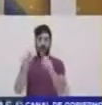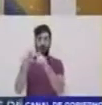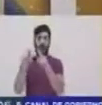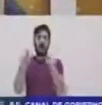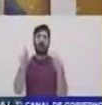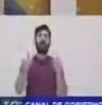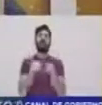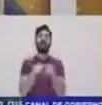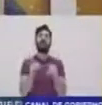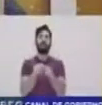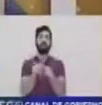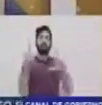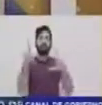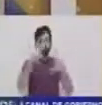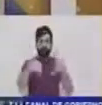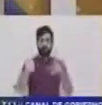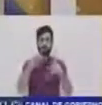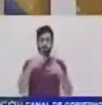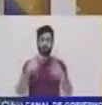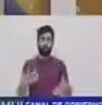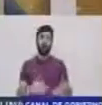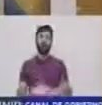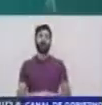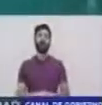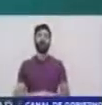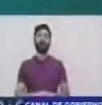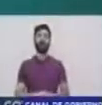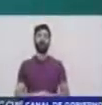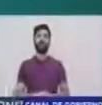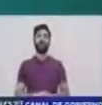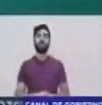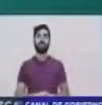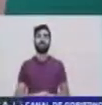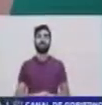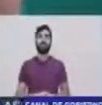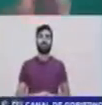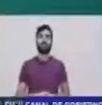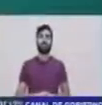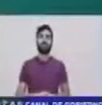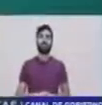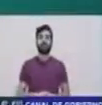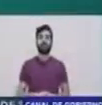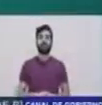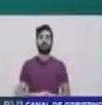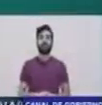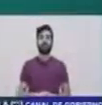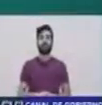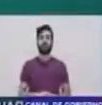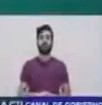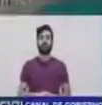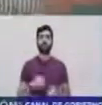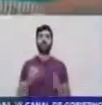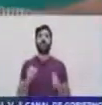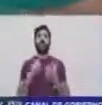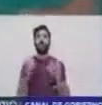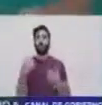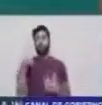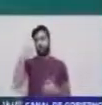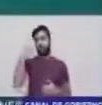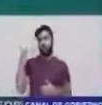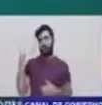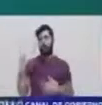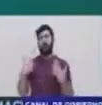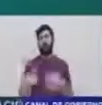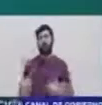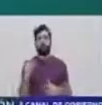muy fácil si nos dan los lados del cuadrado. Entonces, para hacernos un poquito más complicadas las cosas, pues vamos